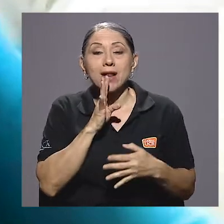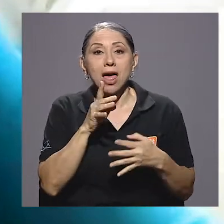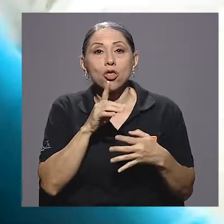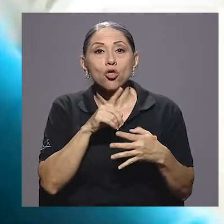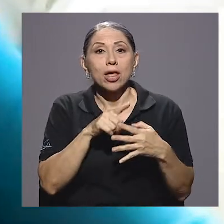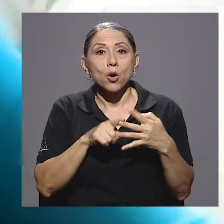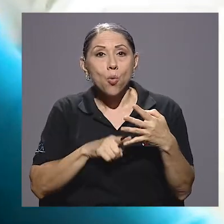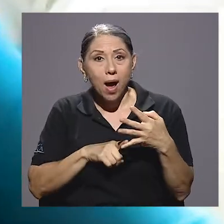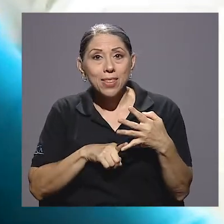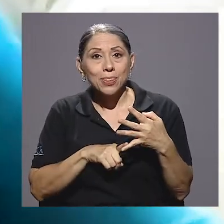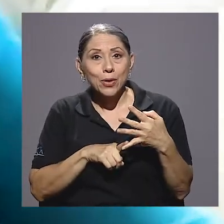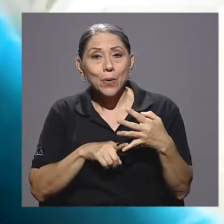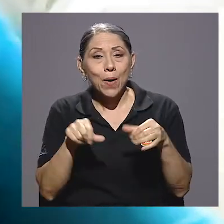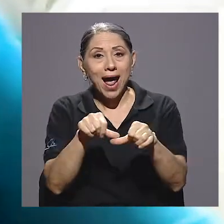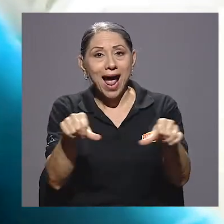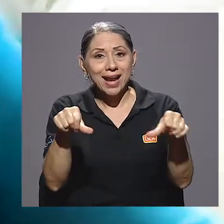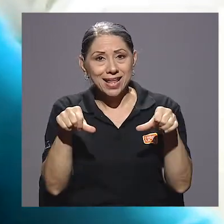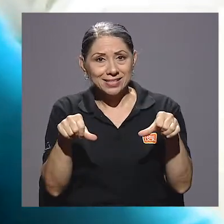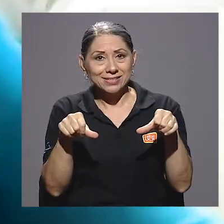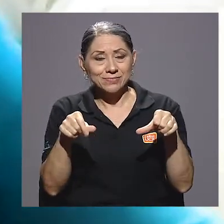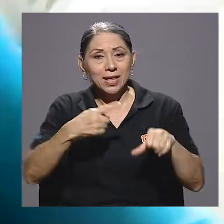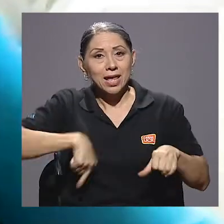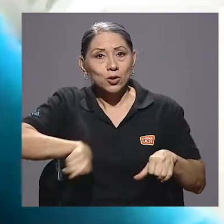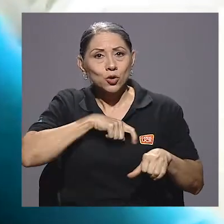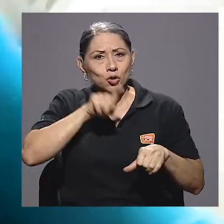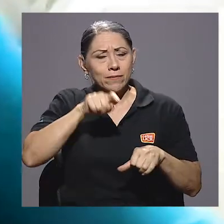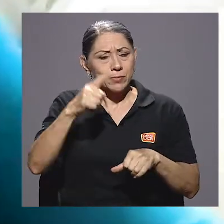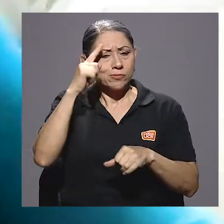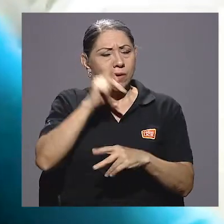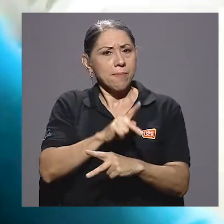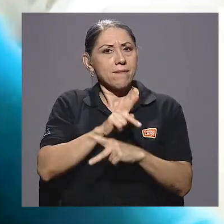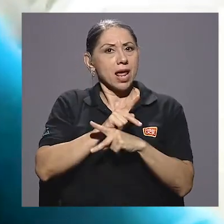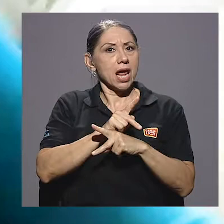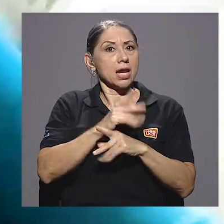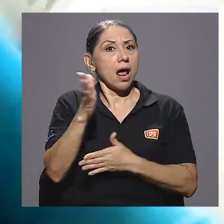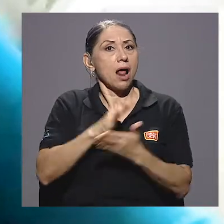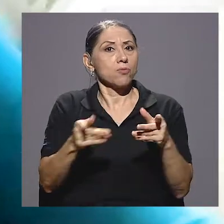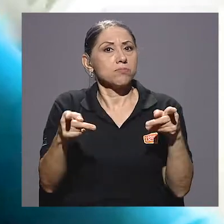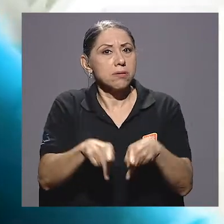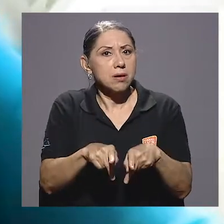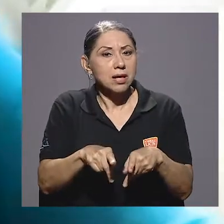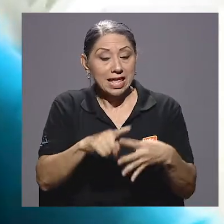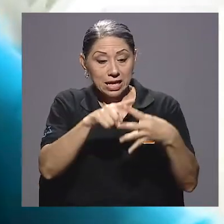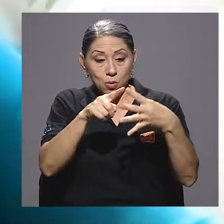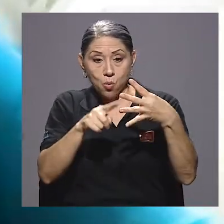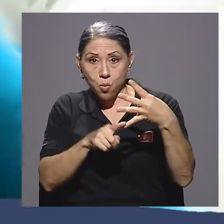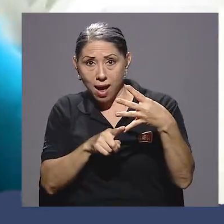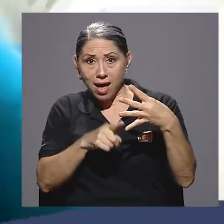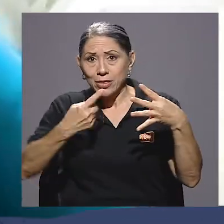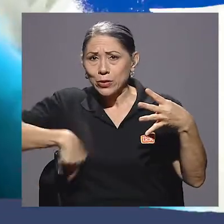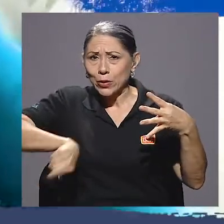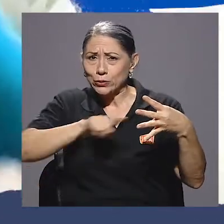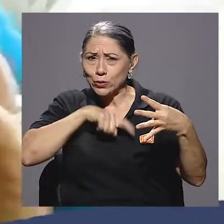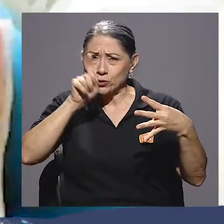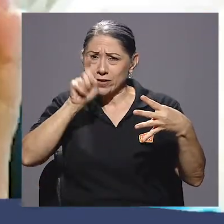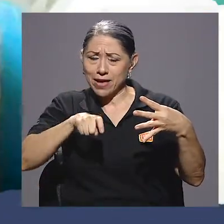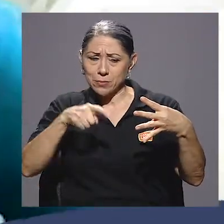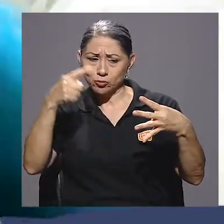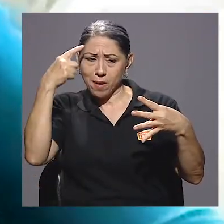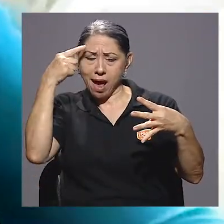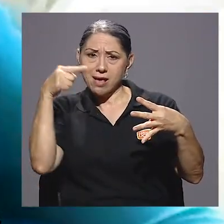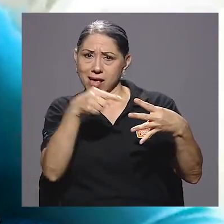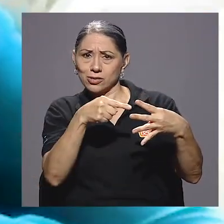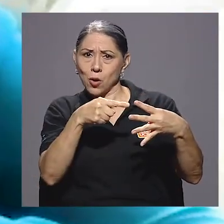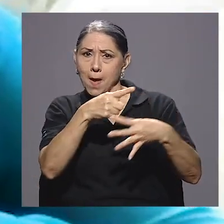cuatro grandes áreas sobre las que tenemos que prever repercusiones y que tenemos necesariamente como sistema, tanto